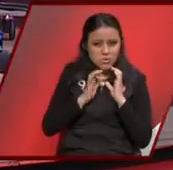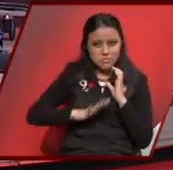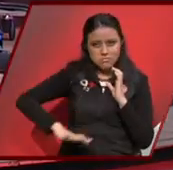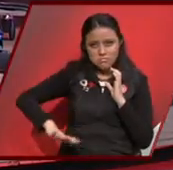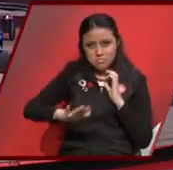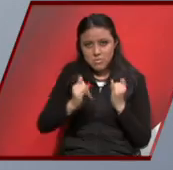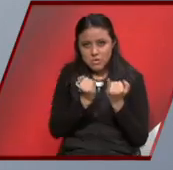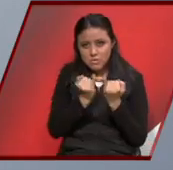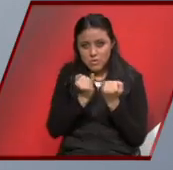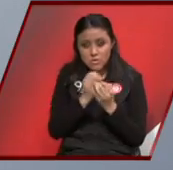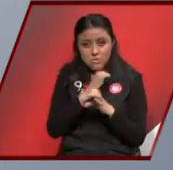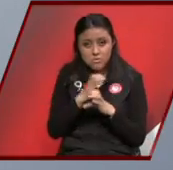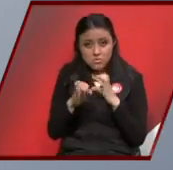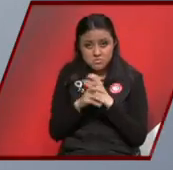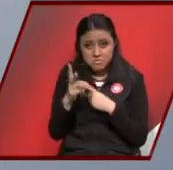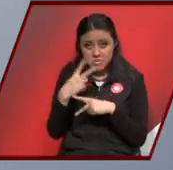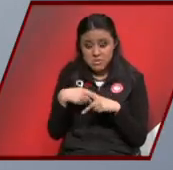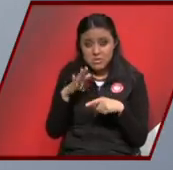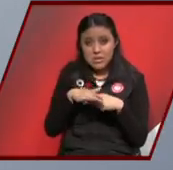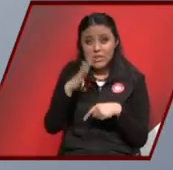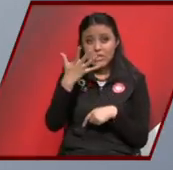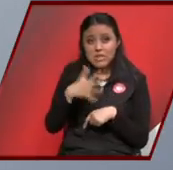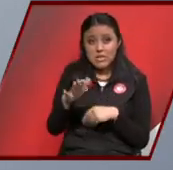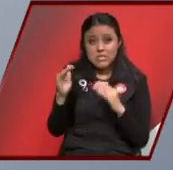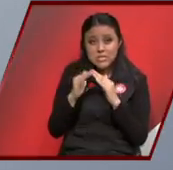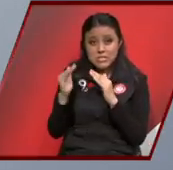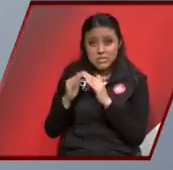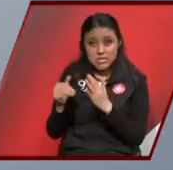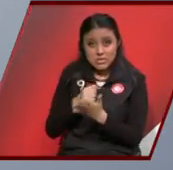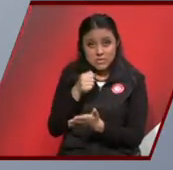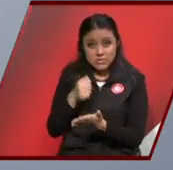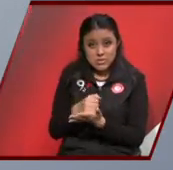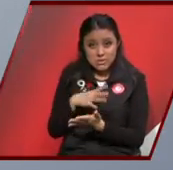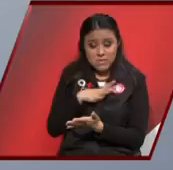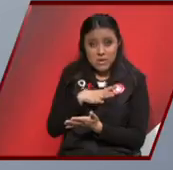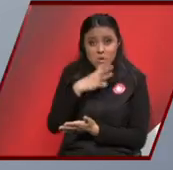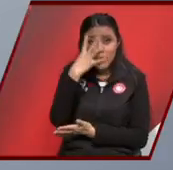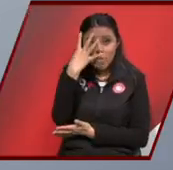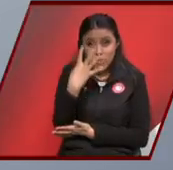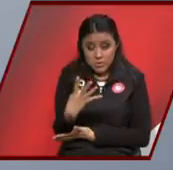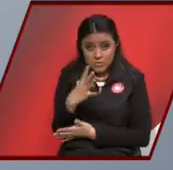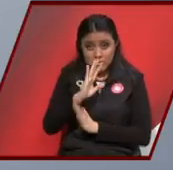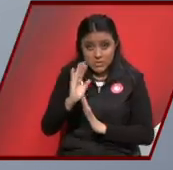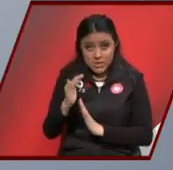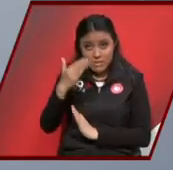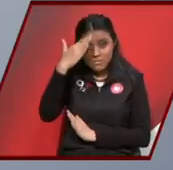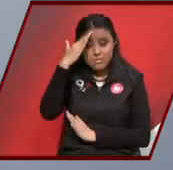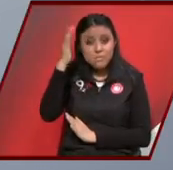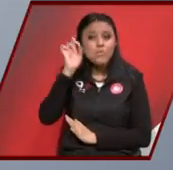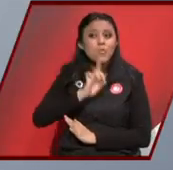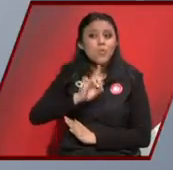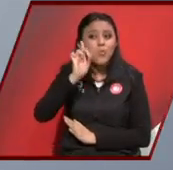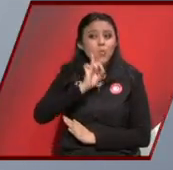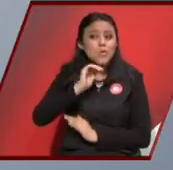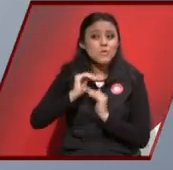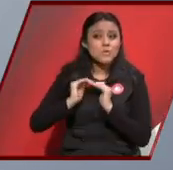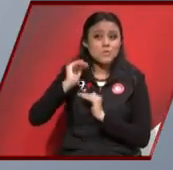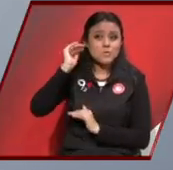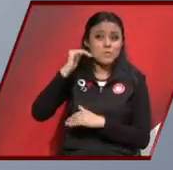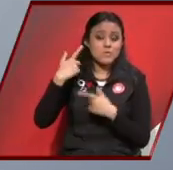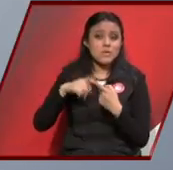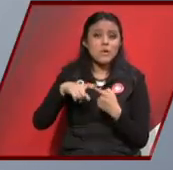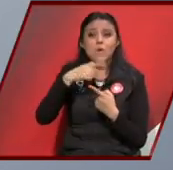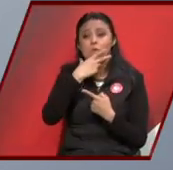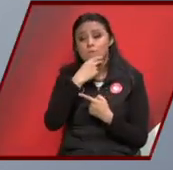hogar, sino trayendo recursos. De cada 10 hogares en esta ciudad, ya 4 están encabezados por mujeres. Es un dato altísimo. Quiere decir que